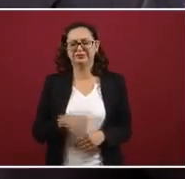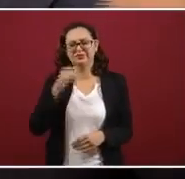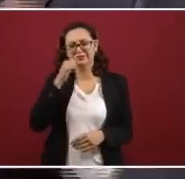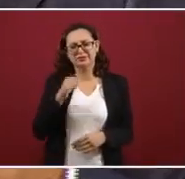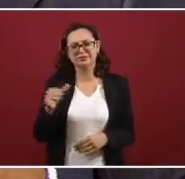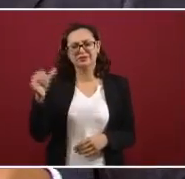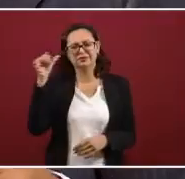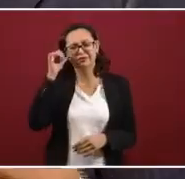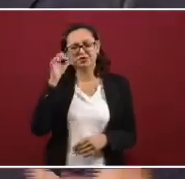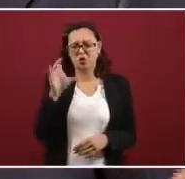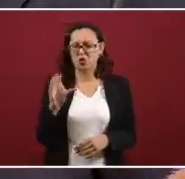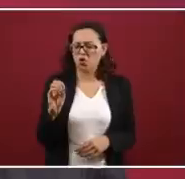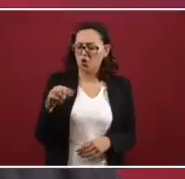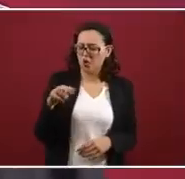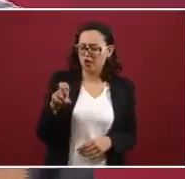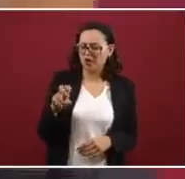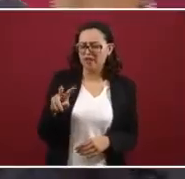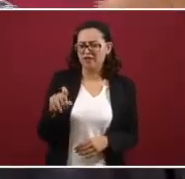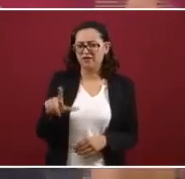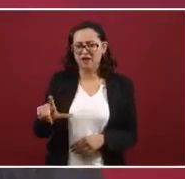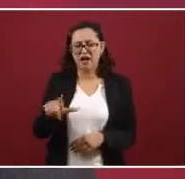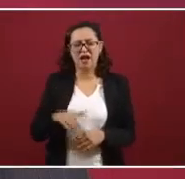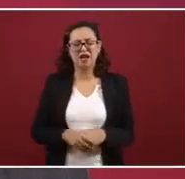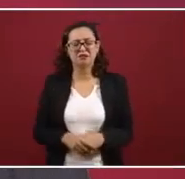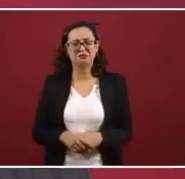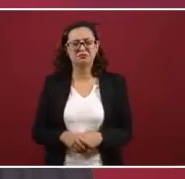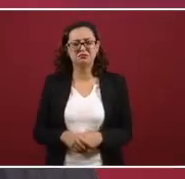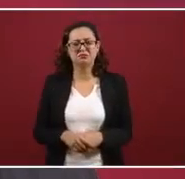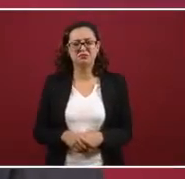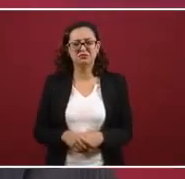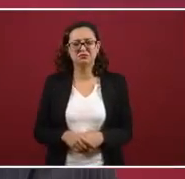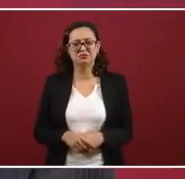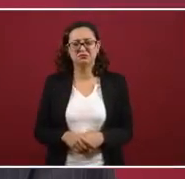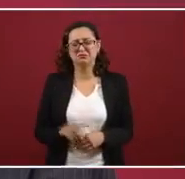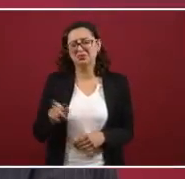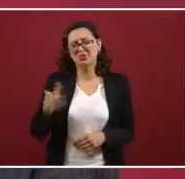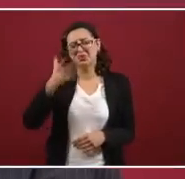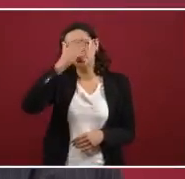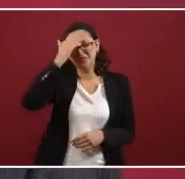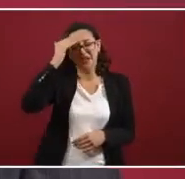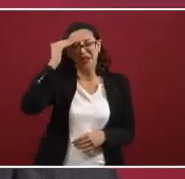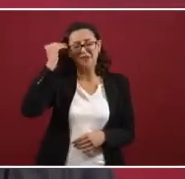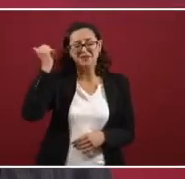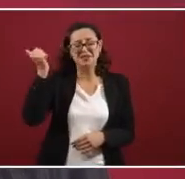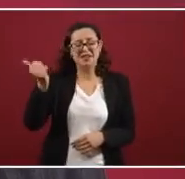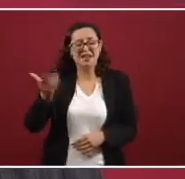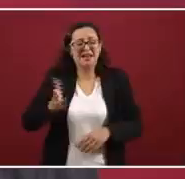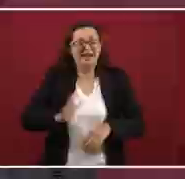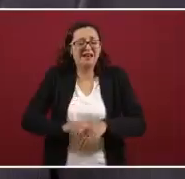del Coneval, ni sabía. Ahora,